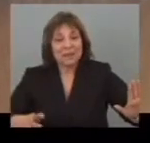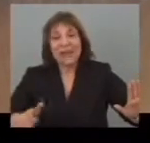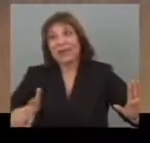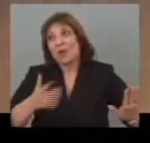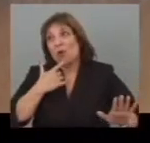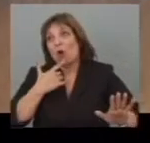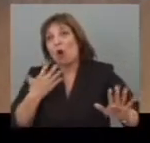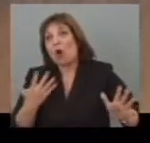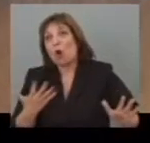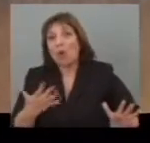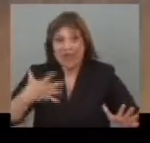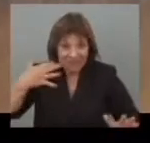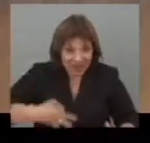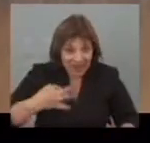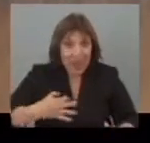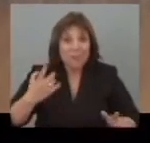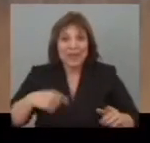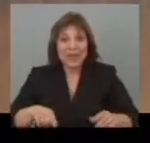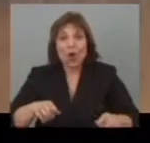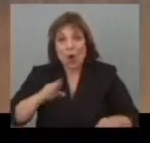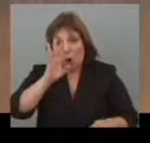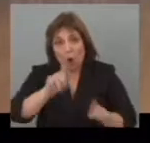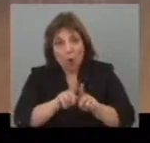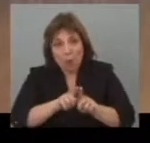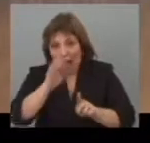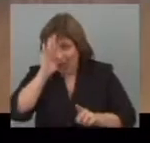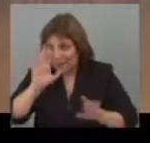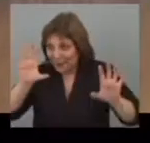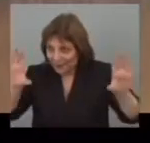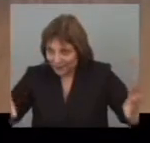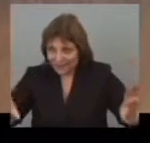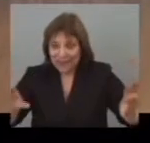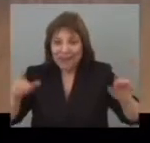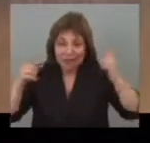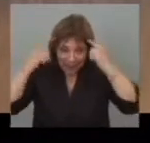simbólica, es real, pero también es simbólica en el sentido de que permite